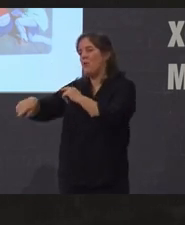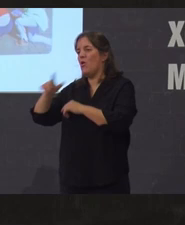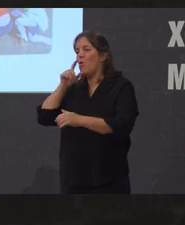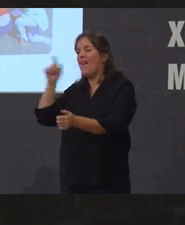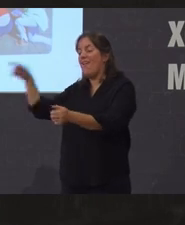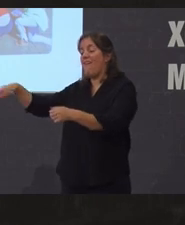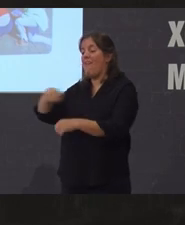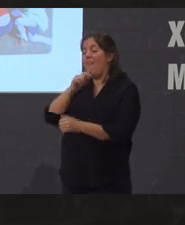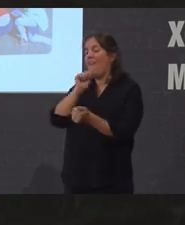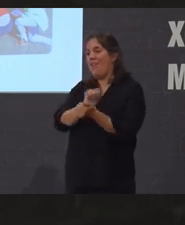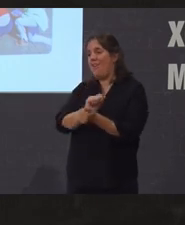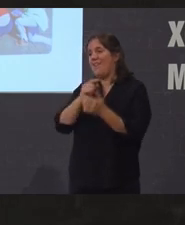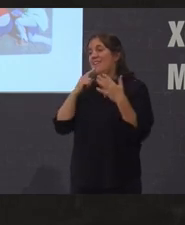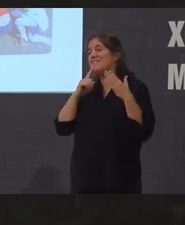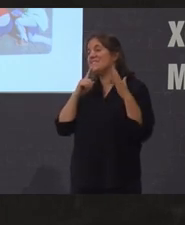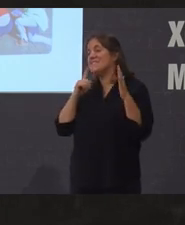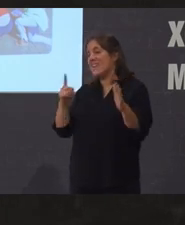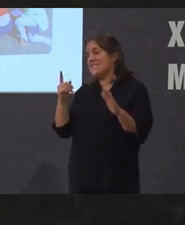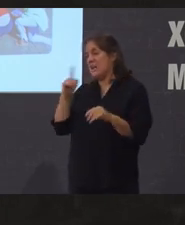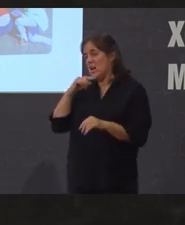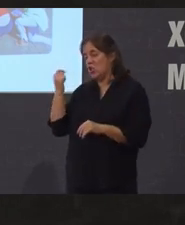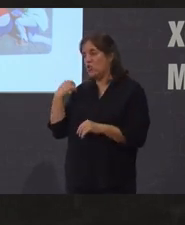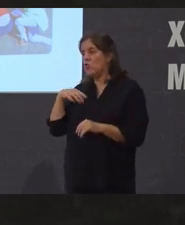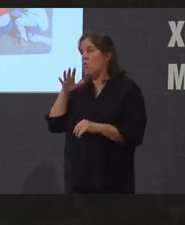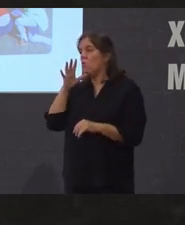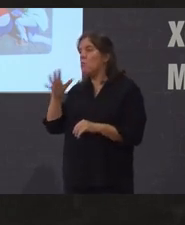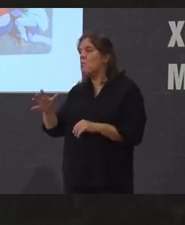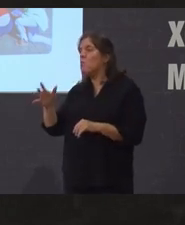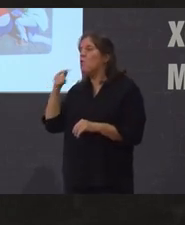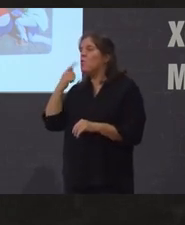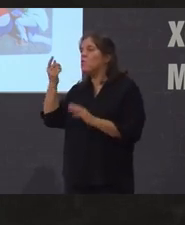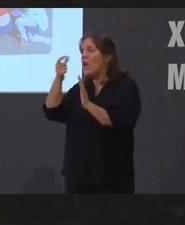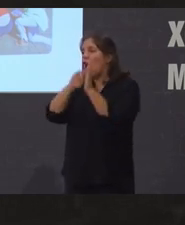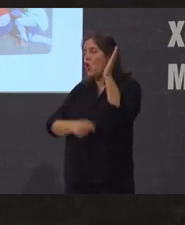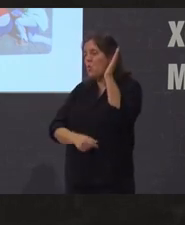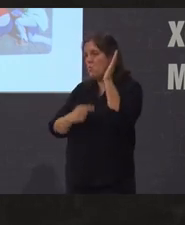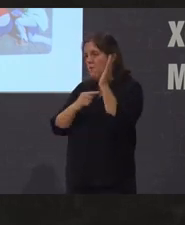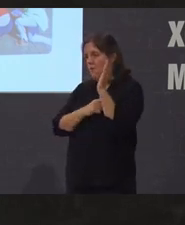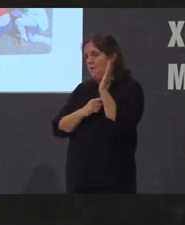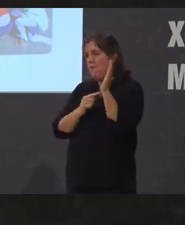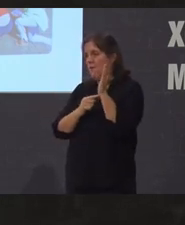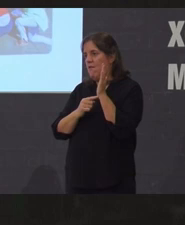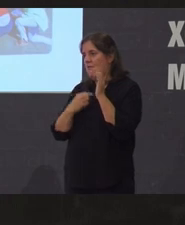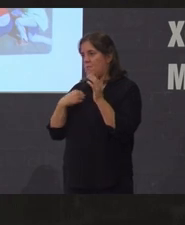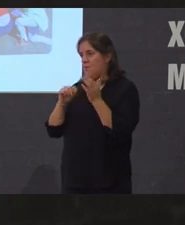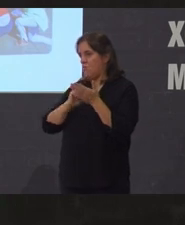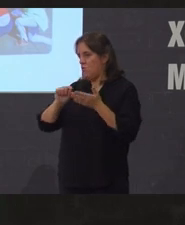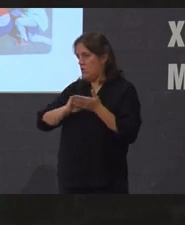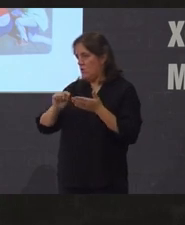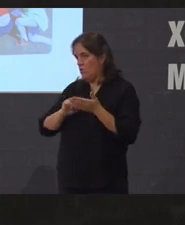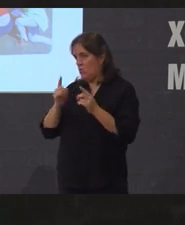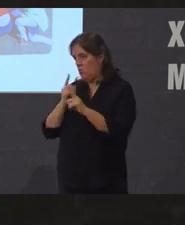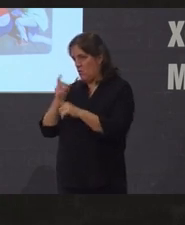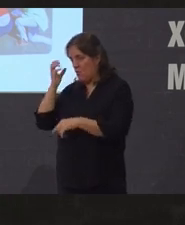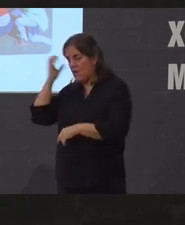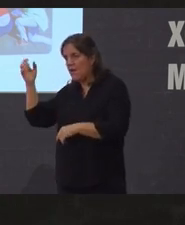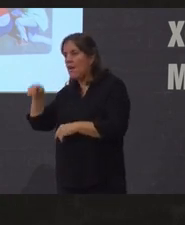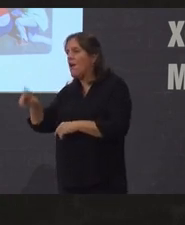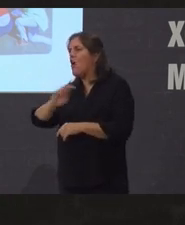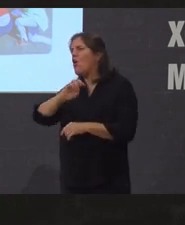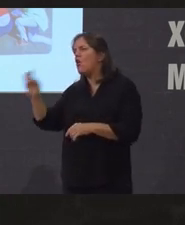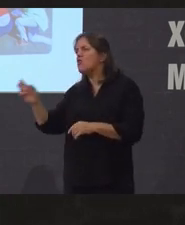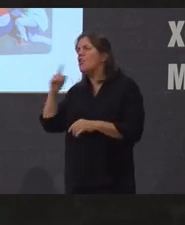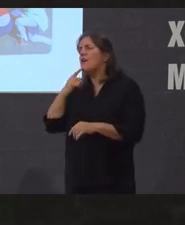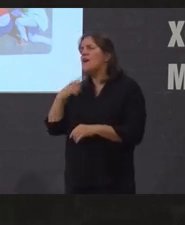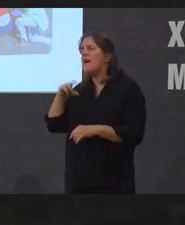a un periodista de Punto e Hora por escribir unha columna, no ano 90, a 1 ano tamén a